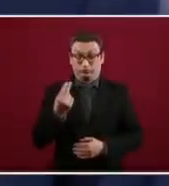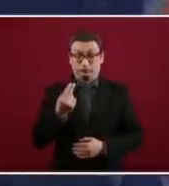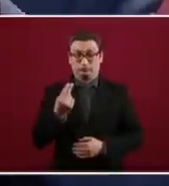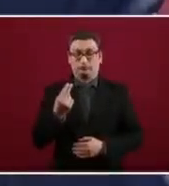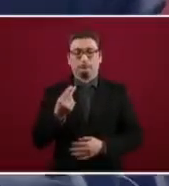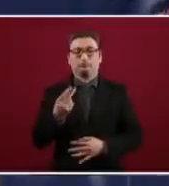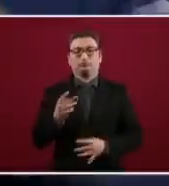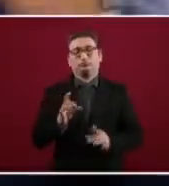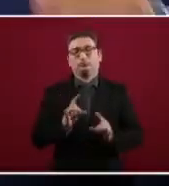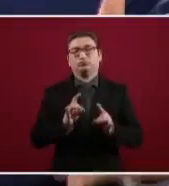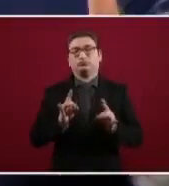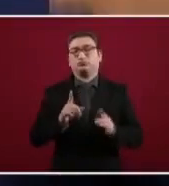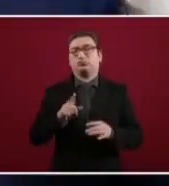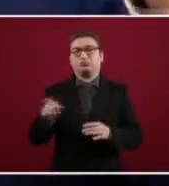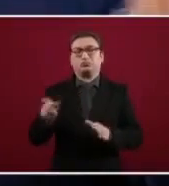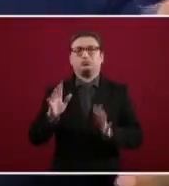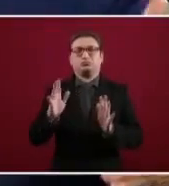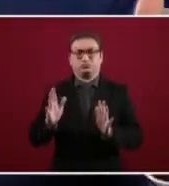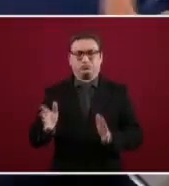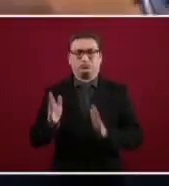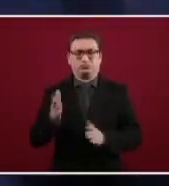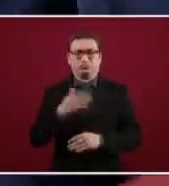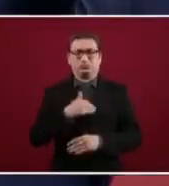como ya son miembros